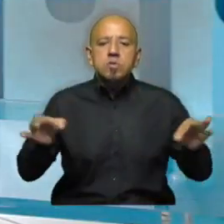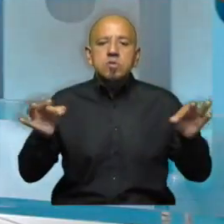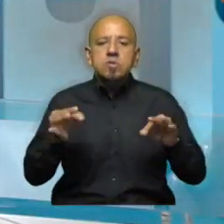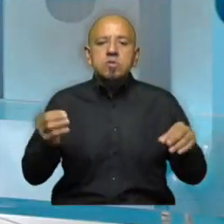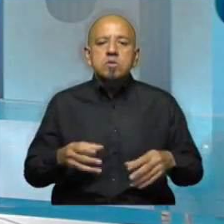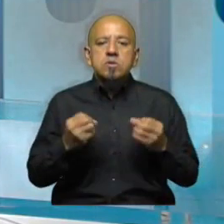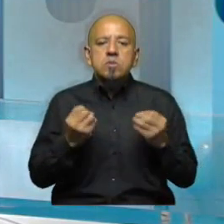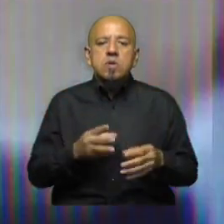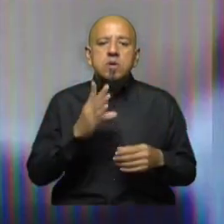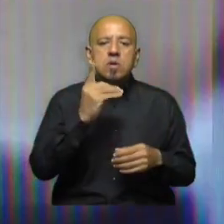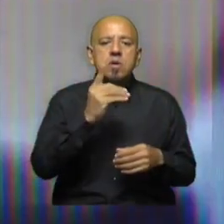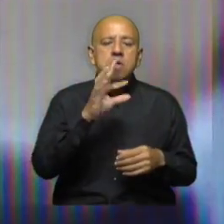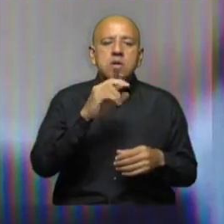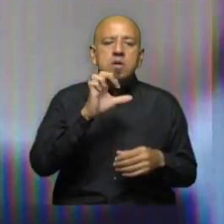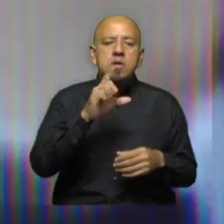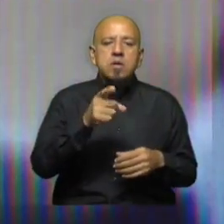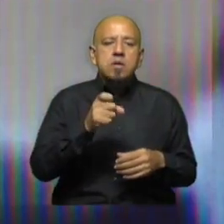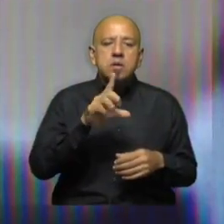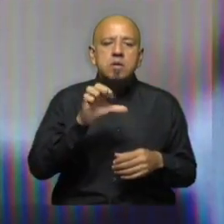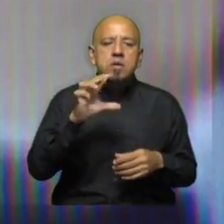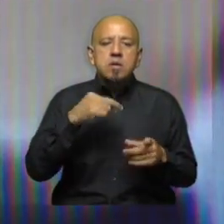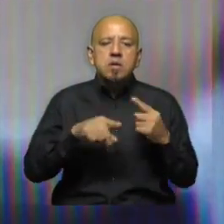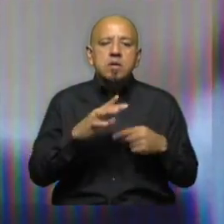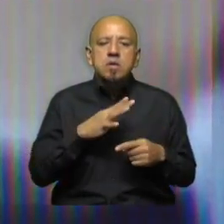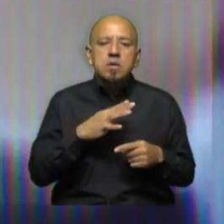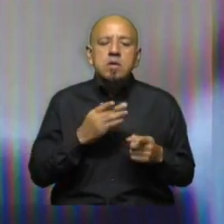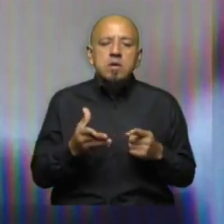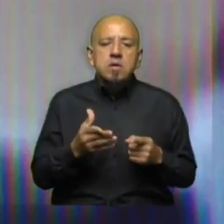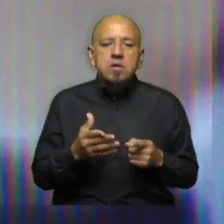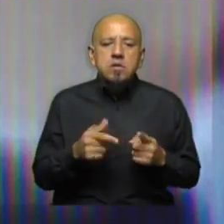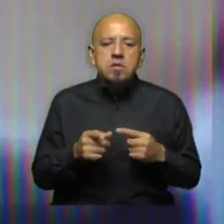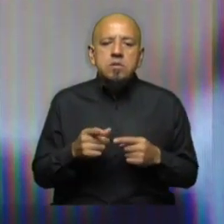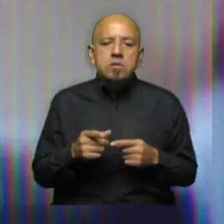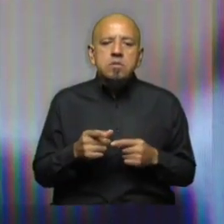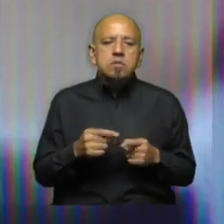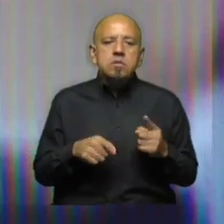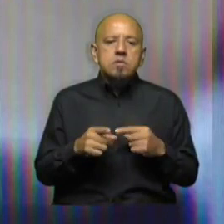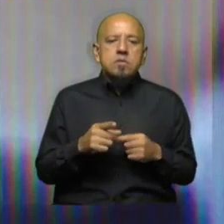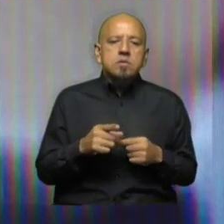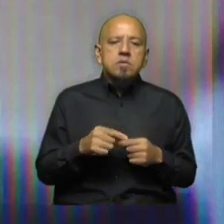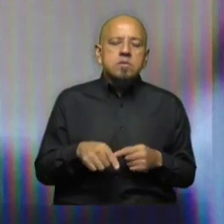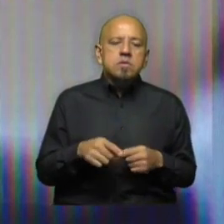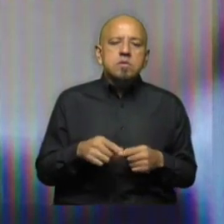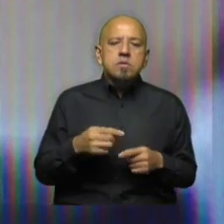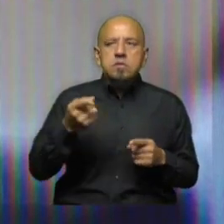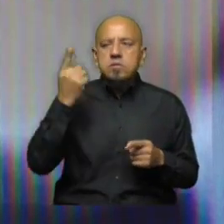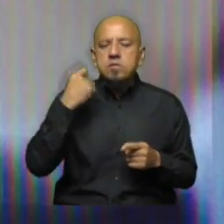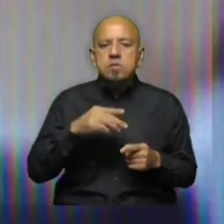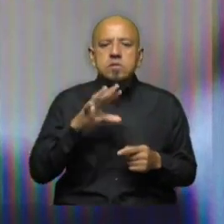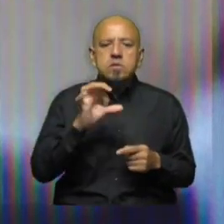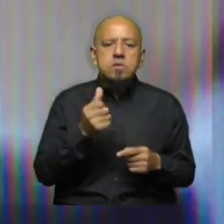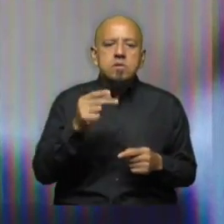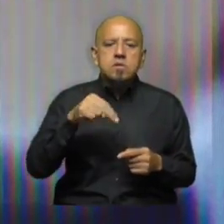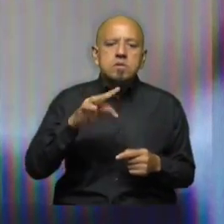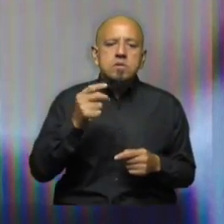qué Drexler termina teniendo ese gesto, que muchos nos quedamos en aquella canción de Santana y Antonio Banderas, y